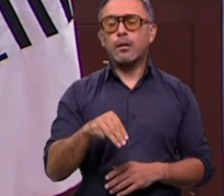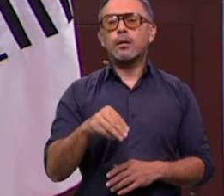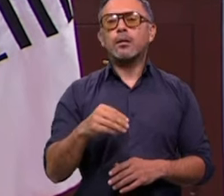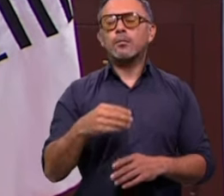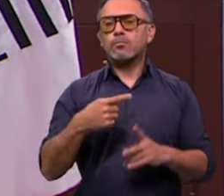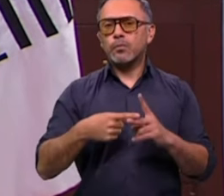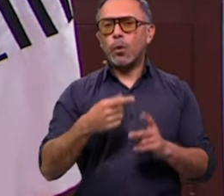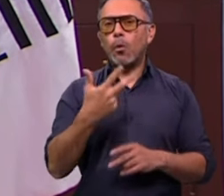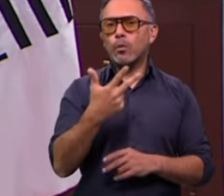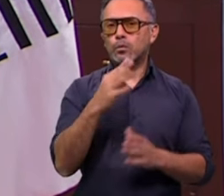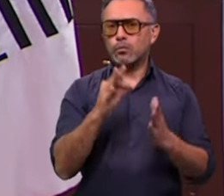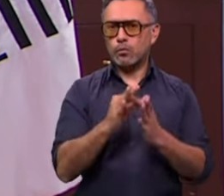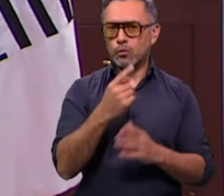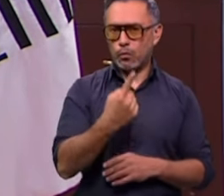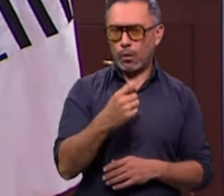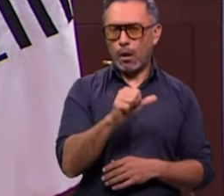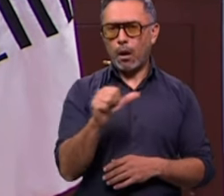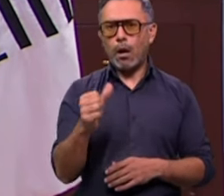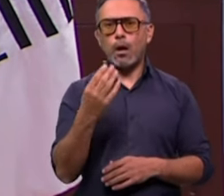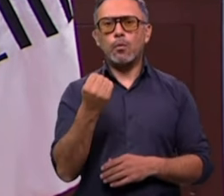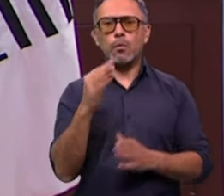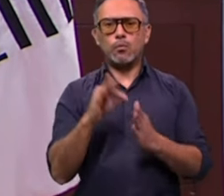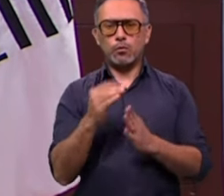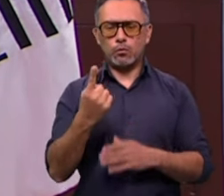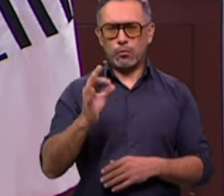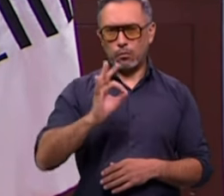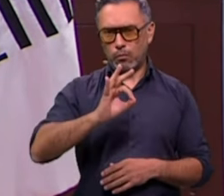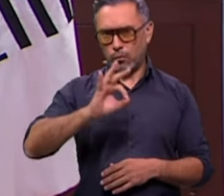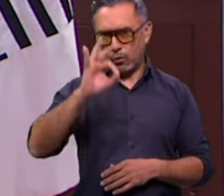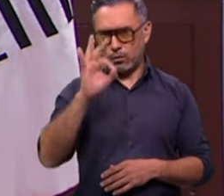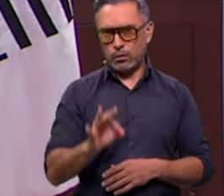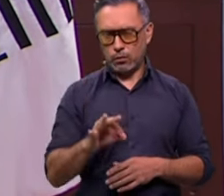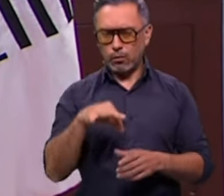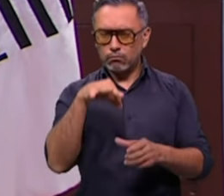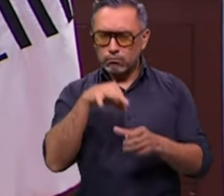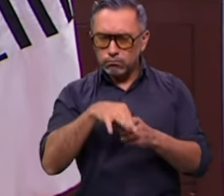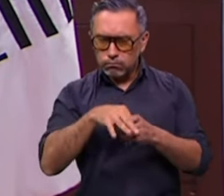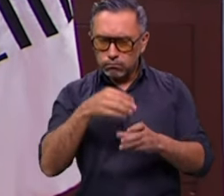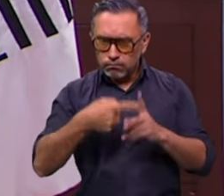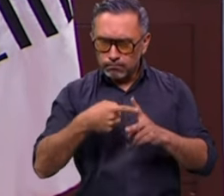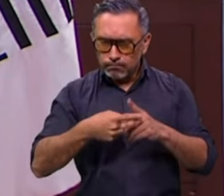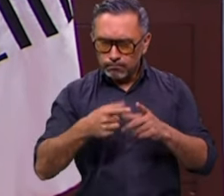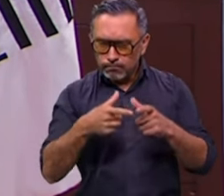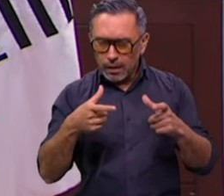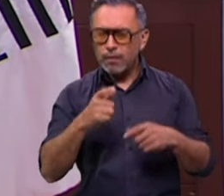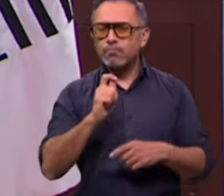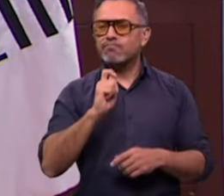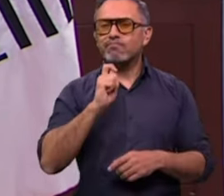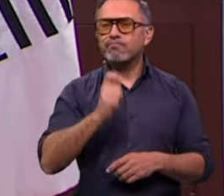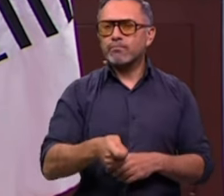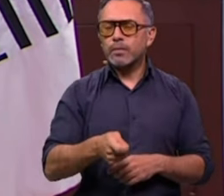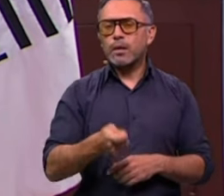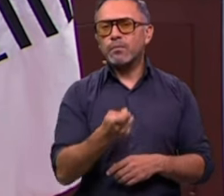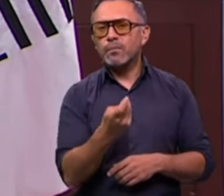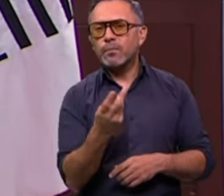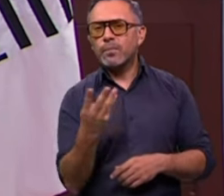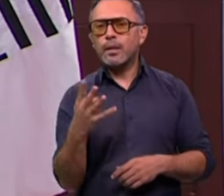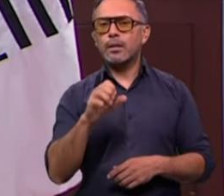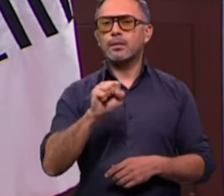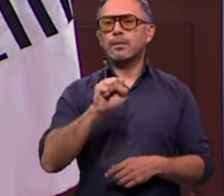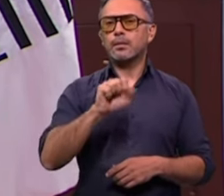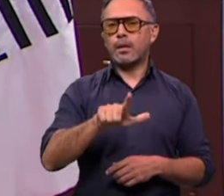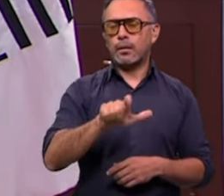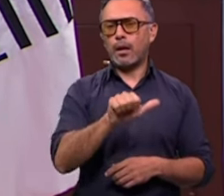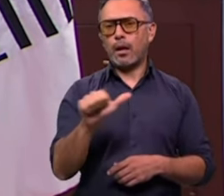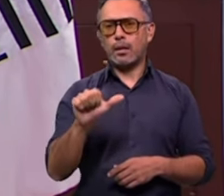entre 8.1 y 9.1% de la votación, lo que representa entre 67